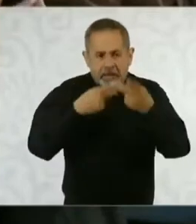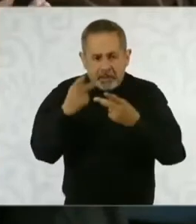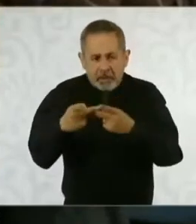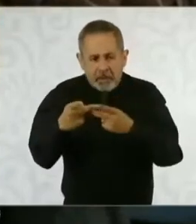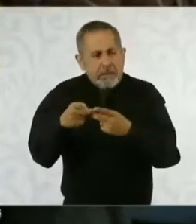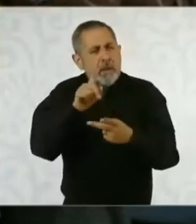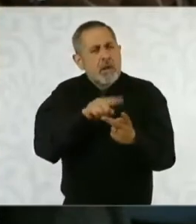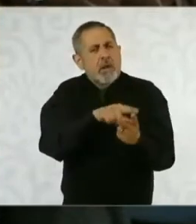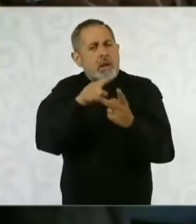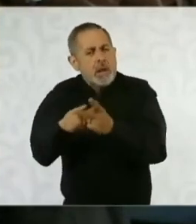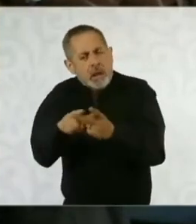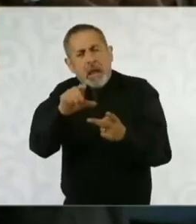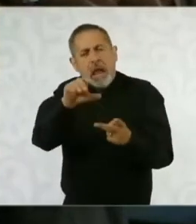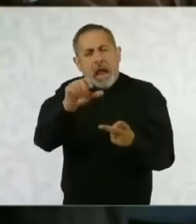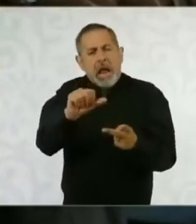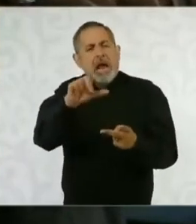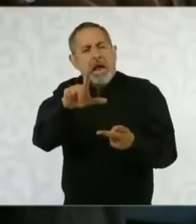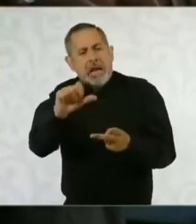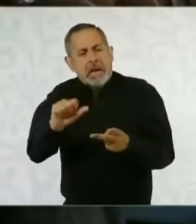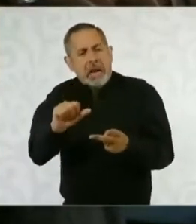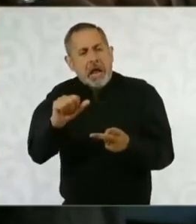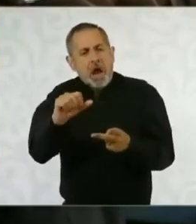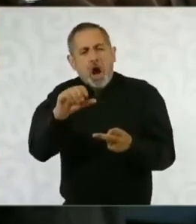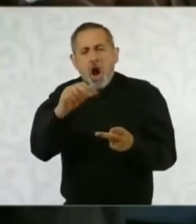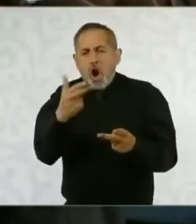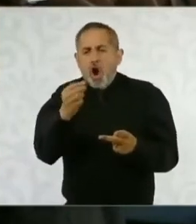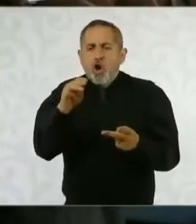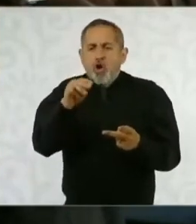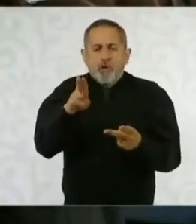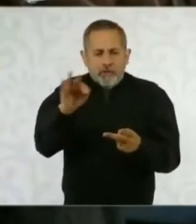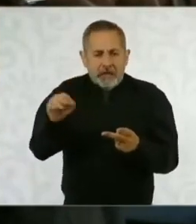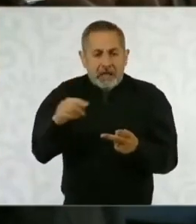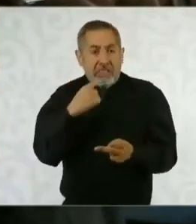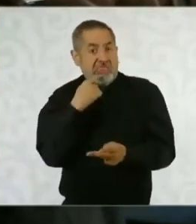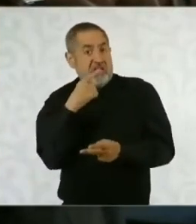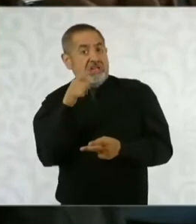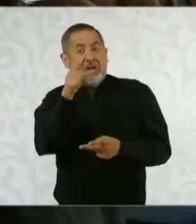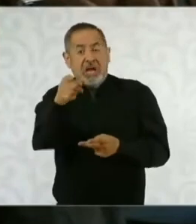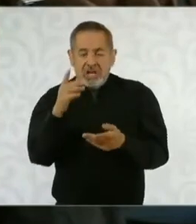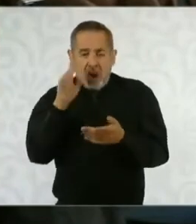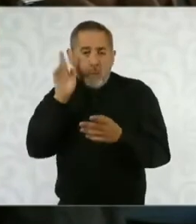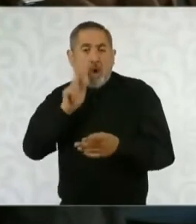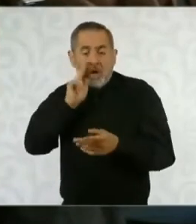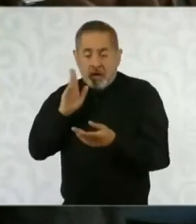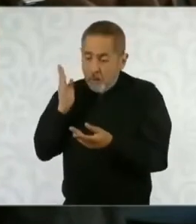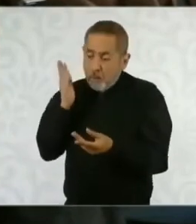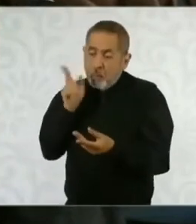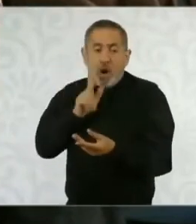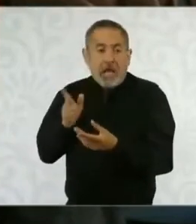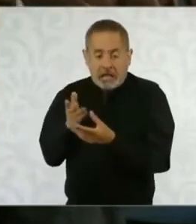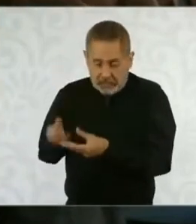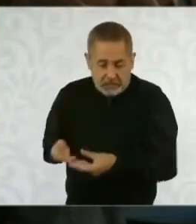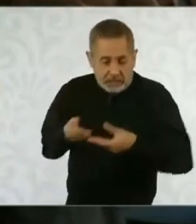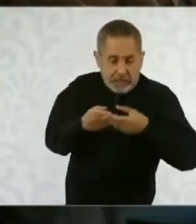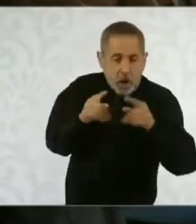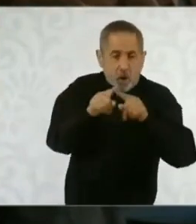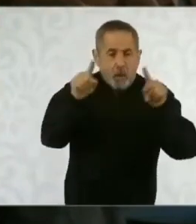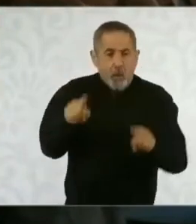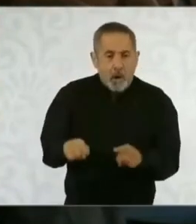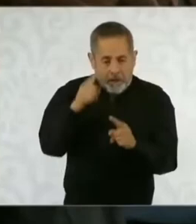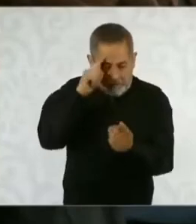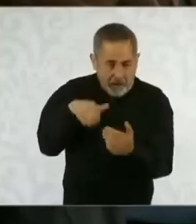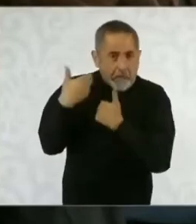Carla Humphrey. Supuestamente se filtró que ella le mostró las boletas electorales que se tienen programadas por el INE